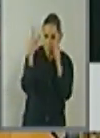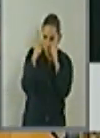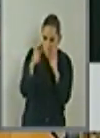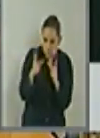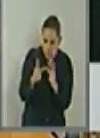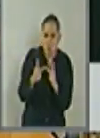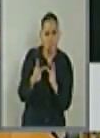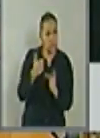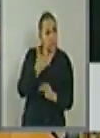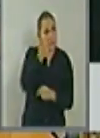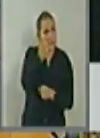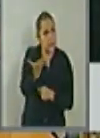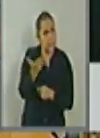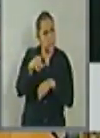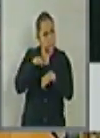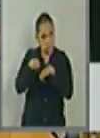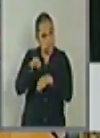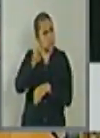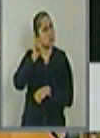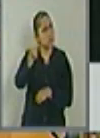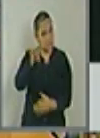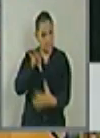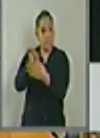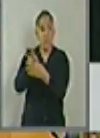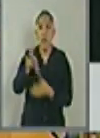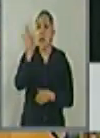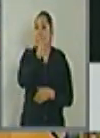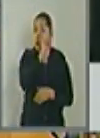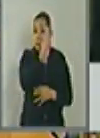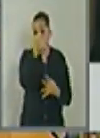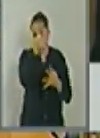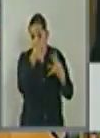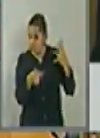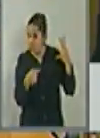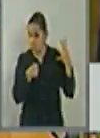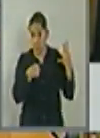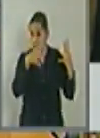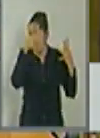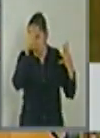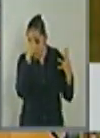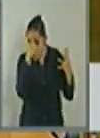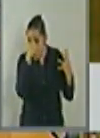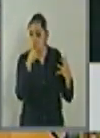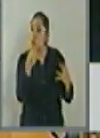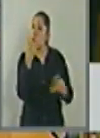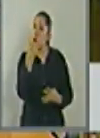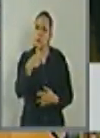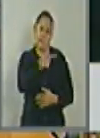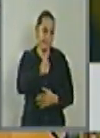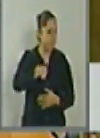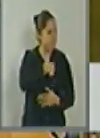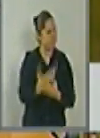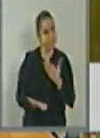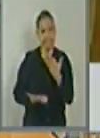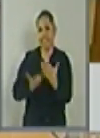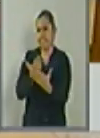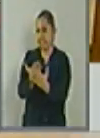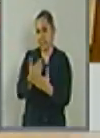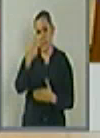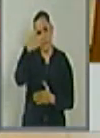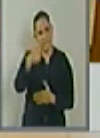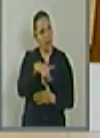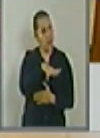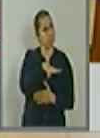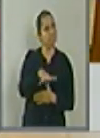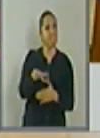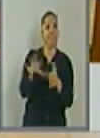país, pero nos opondremos y combatiremos con todo lo que esté a nuestro alcance dentro del marco de las instituciones, todo